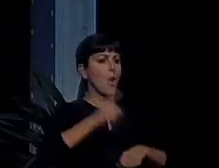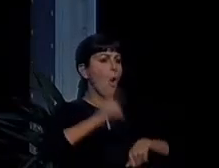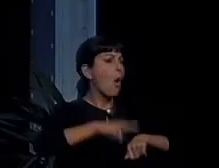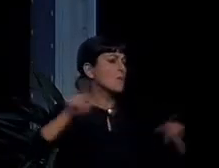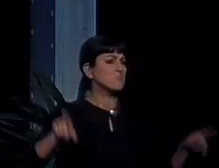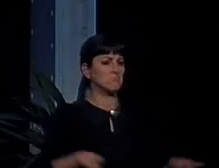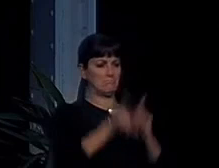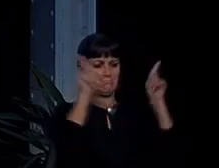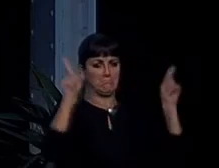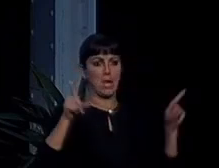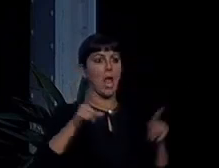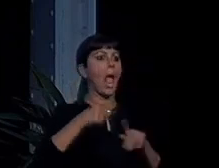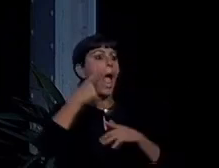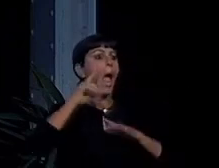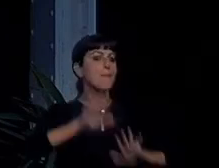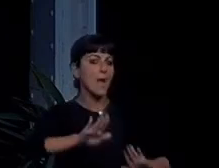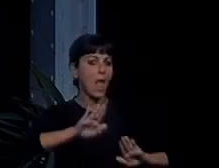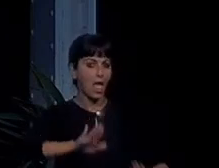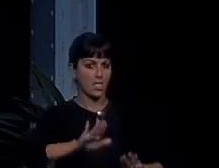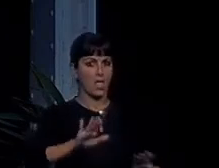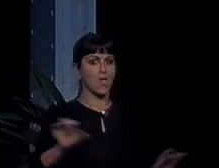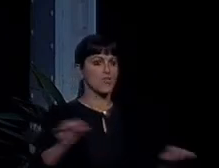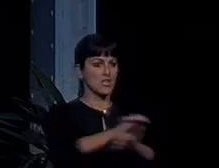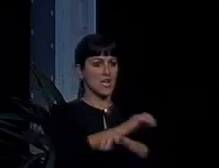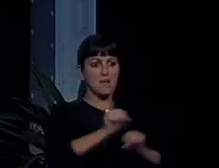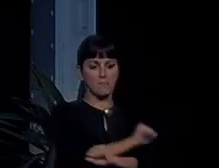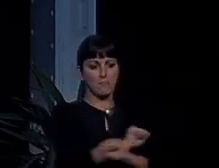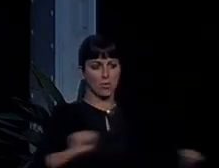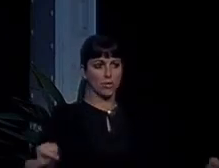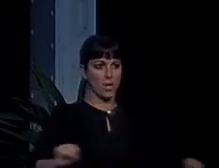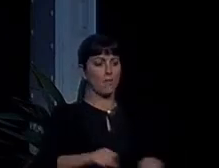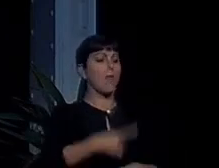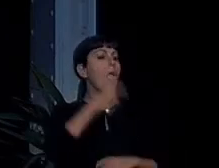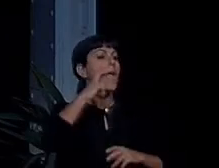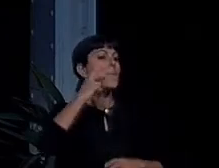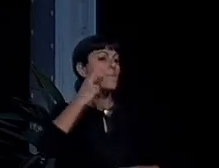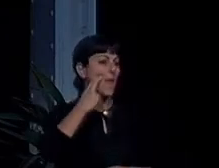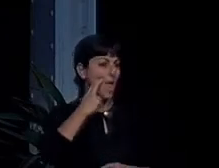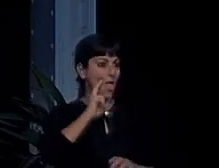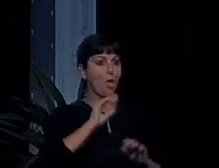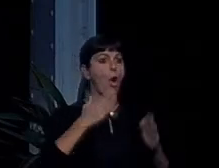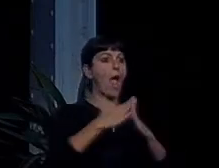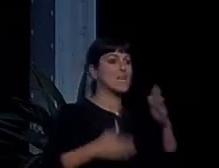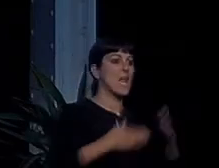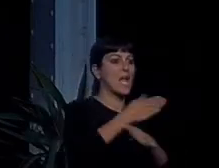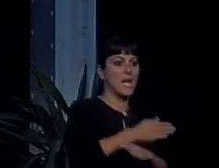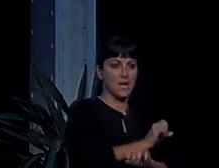sin sentirnos amenazados, intimidados y mucho menos con miedo a no volver a casa.